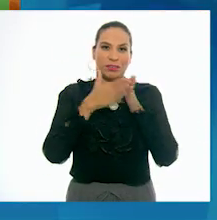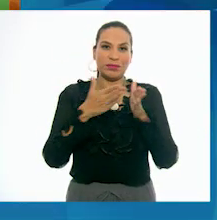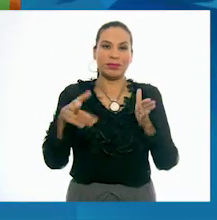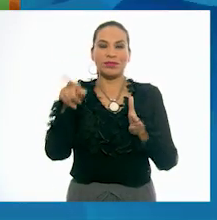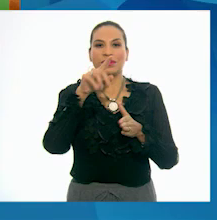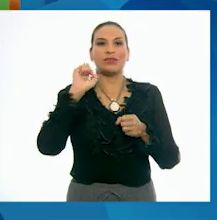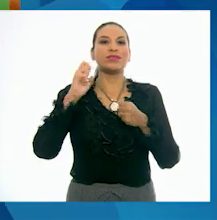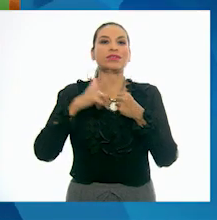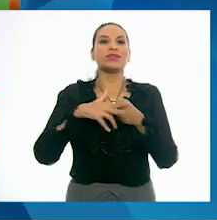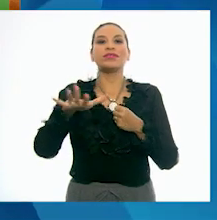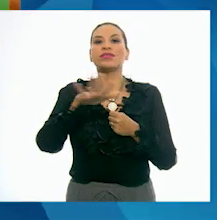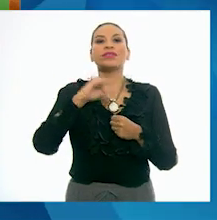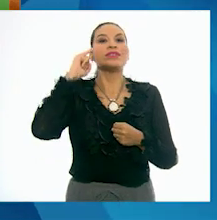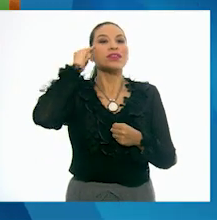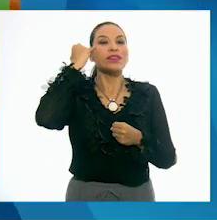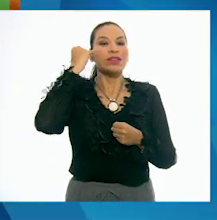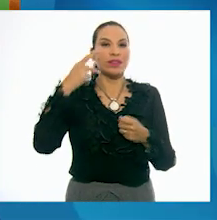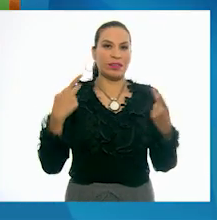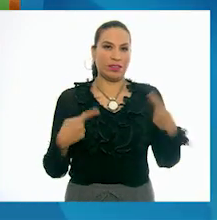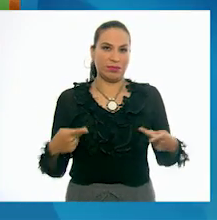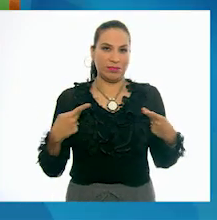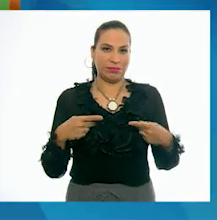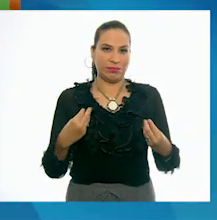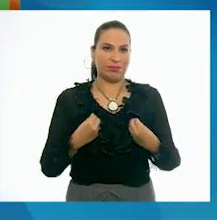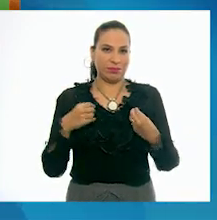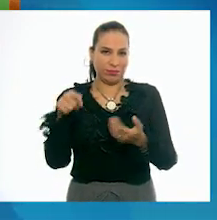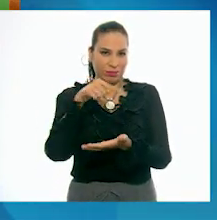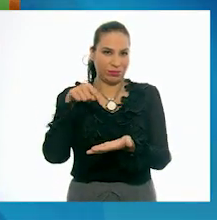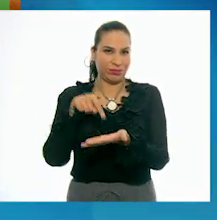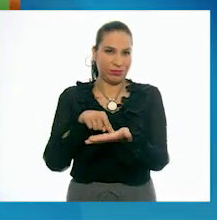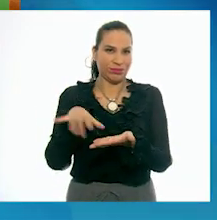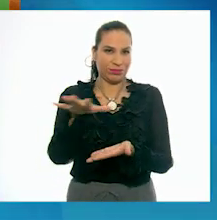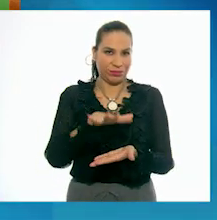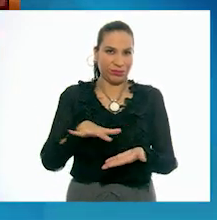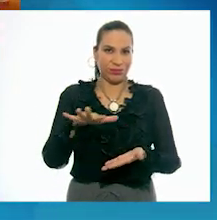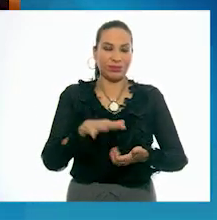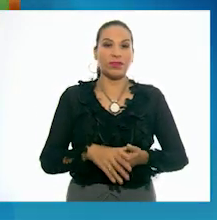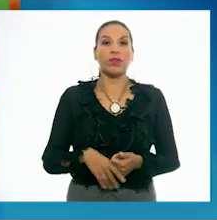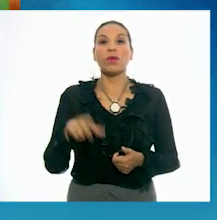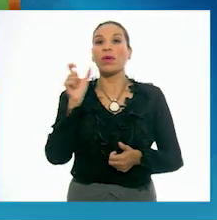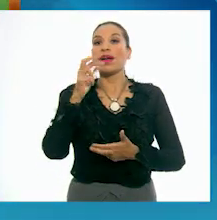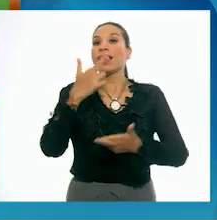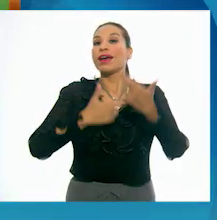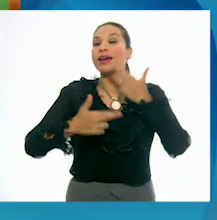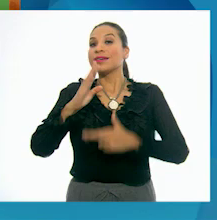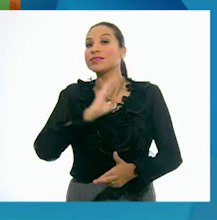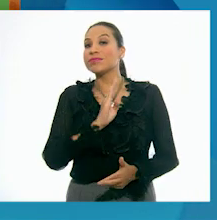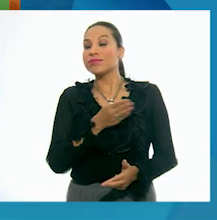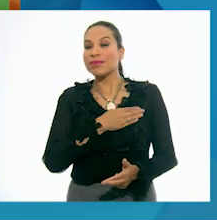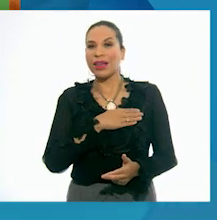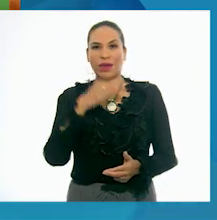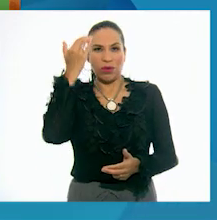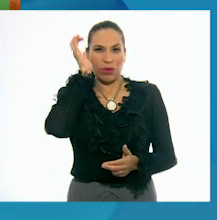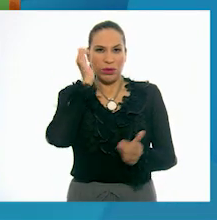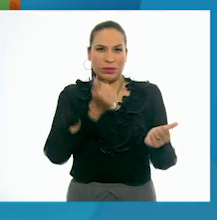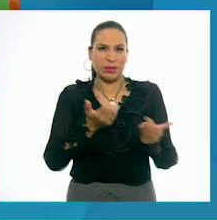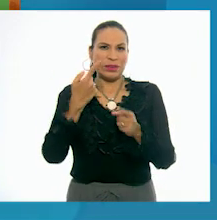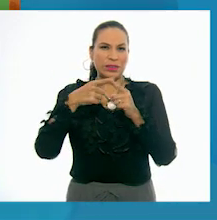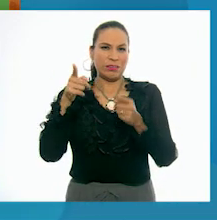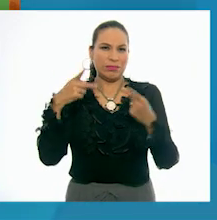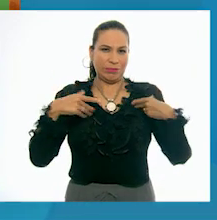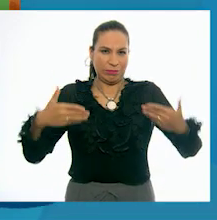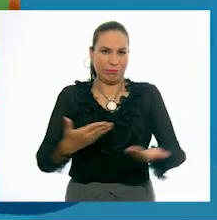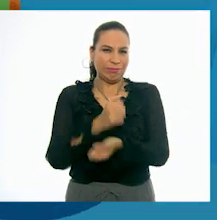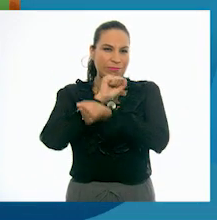los europeos llamaron indios a las personas que vivían ahí. Cuando regresó a España, Colón llevó a varios